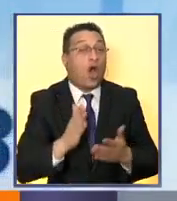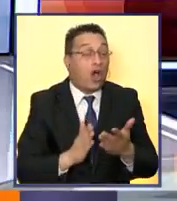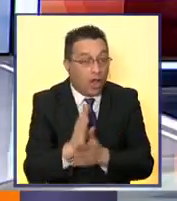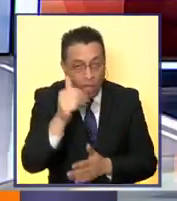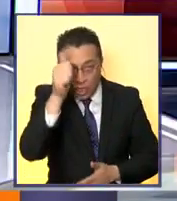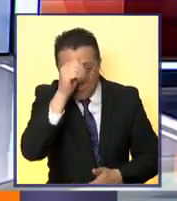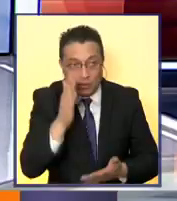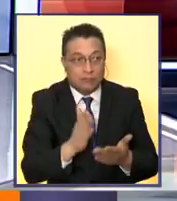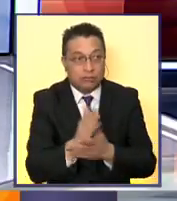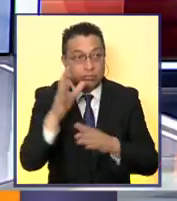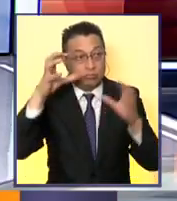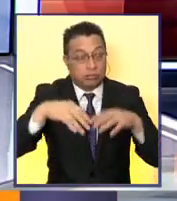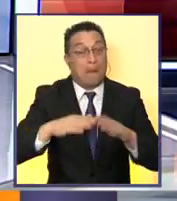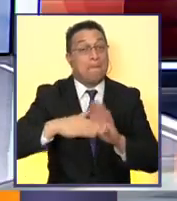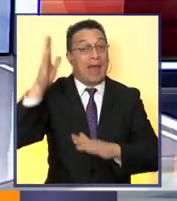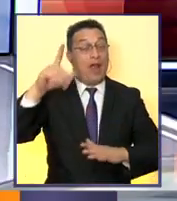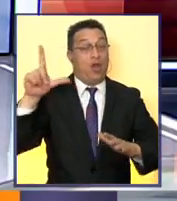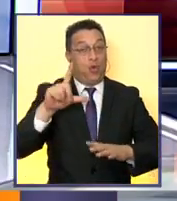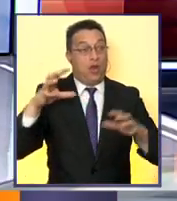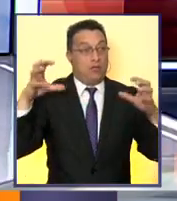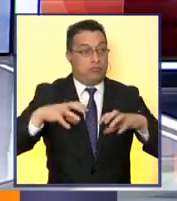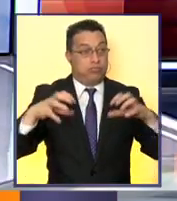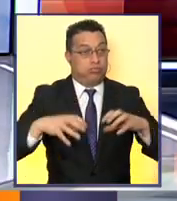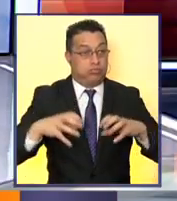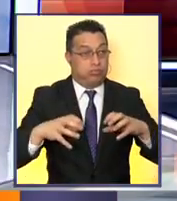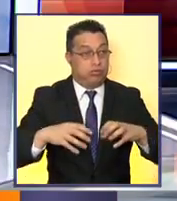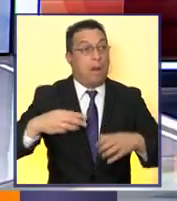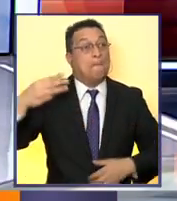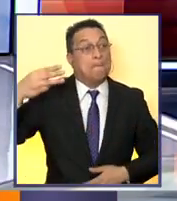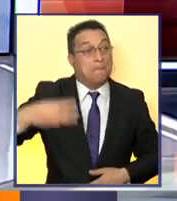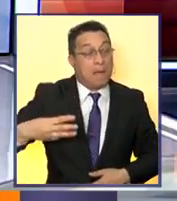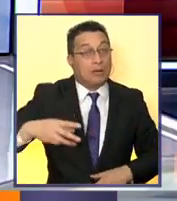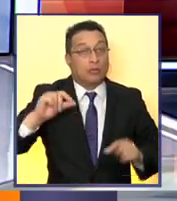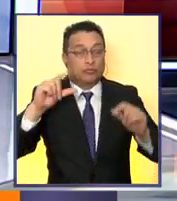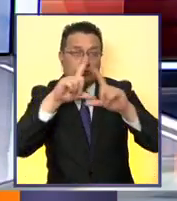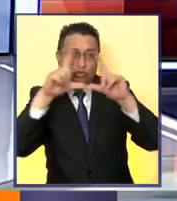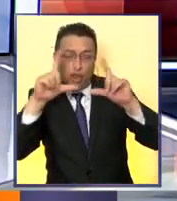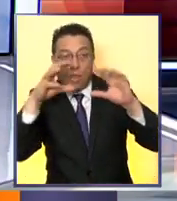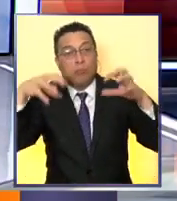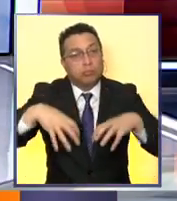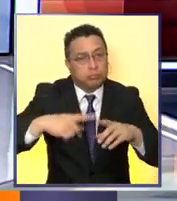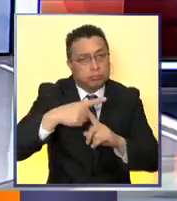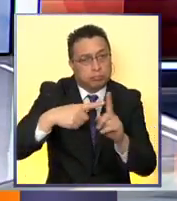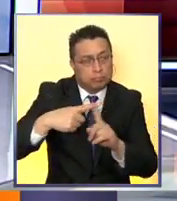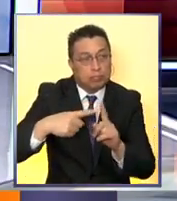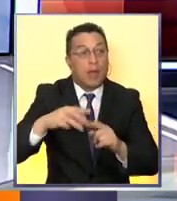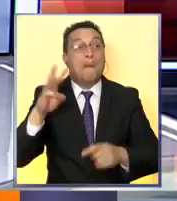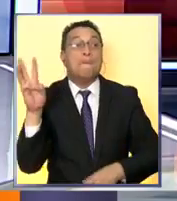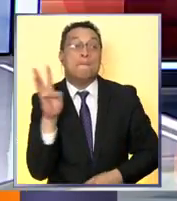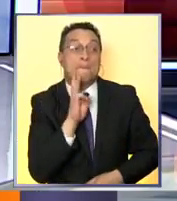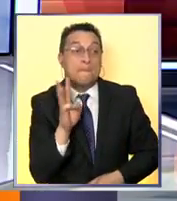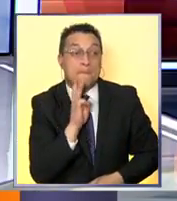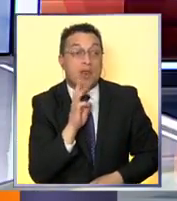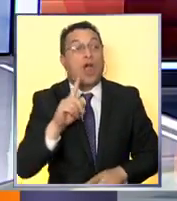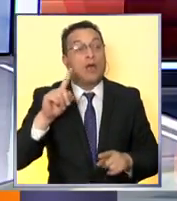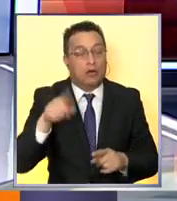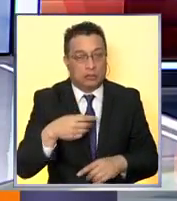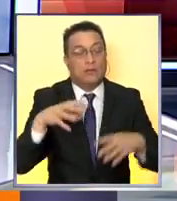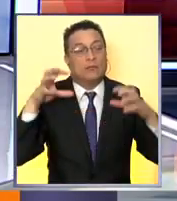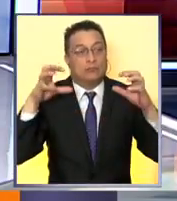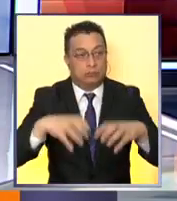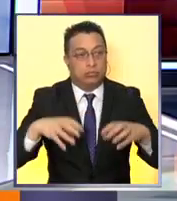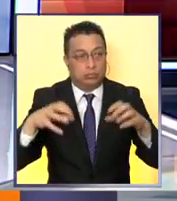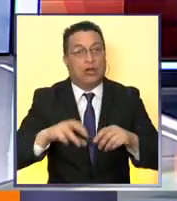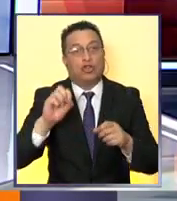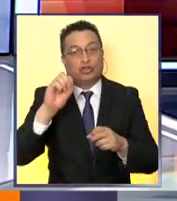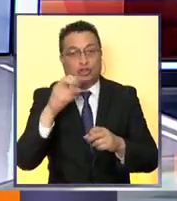con mayor intensidad el día lunes, el día martes con algo, con algunos claros de sol, y el día miércoles vuelven las precipitaciones porque llega un